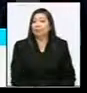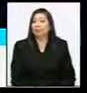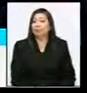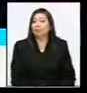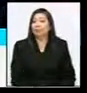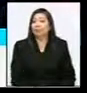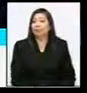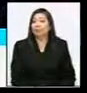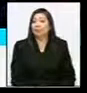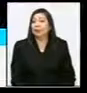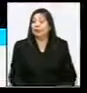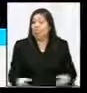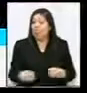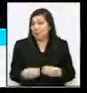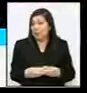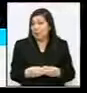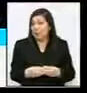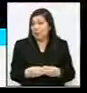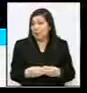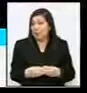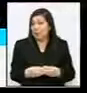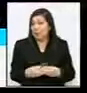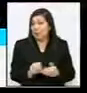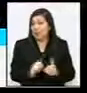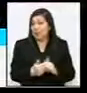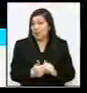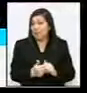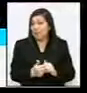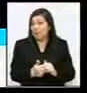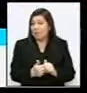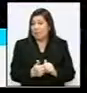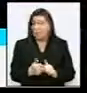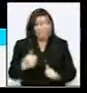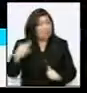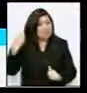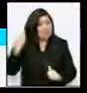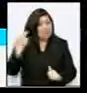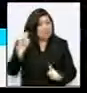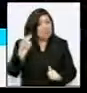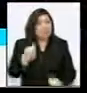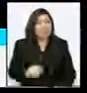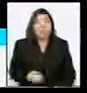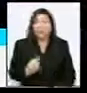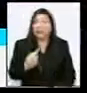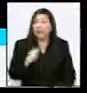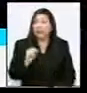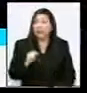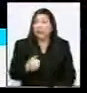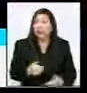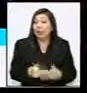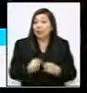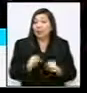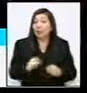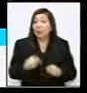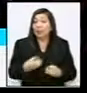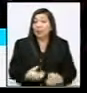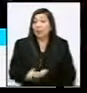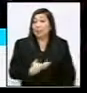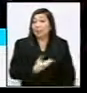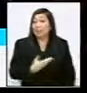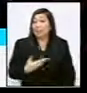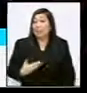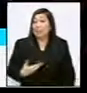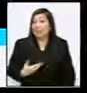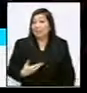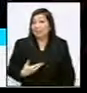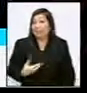la comisión de notables, la comisión de reforma política nombrada por sí y ante sí por el señor presidente en